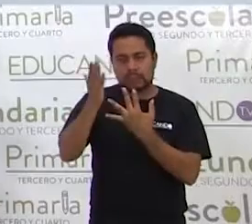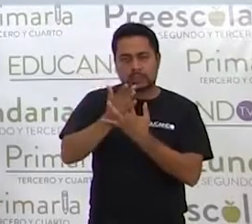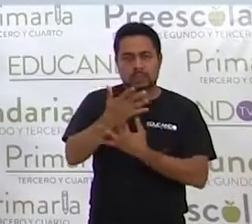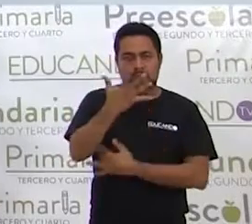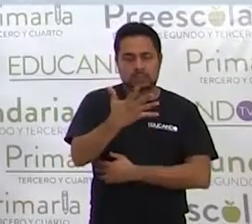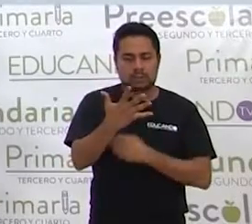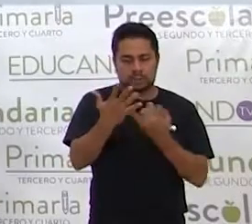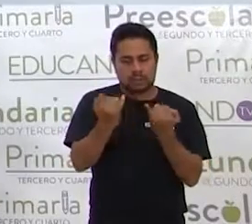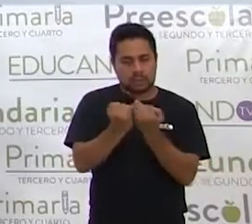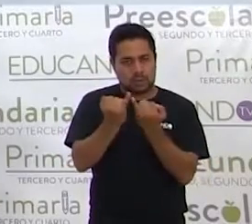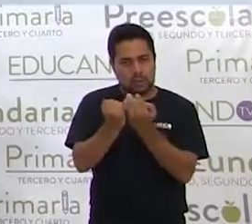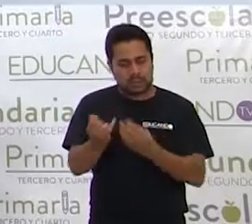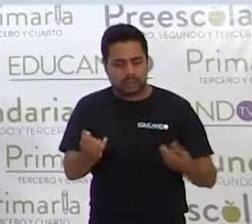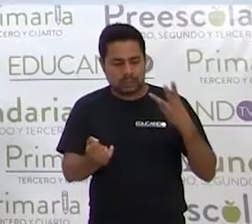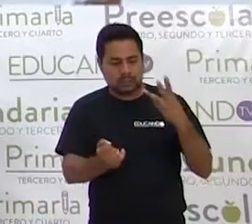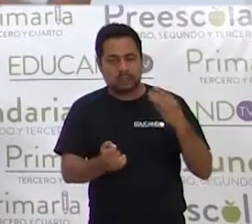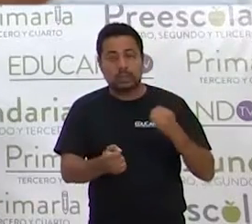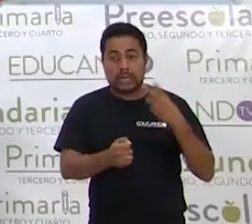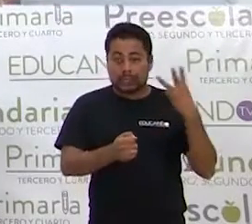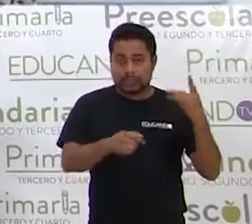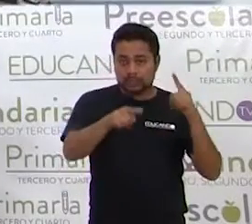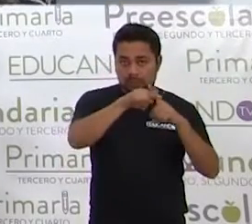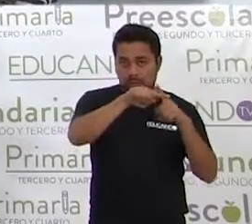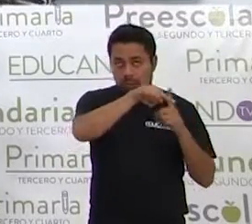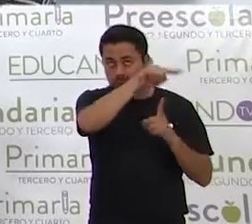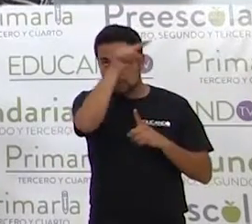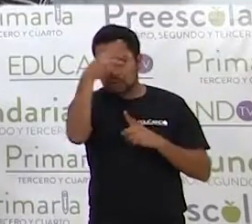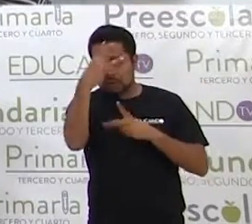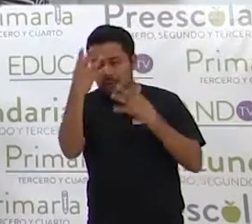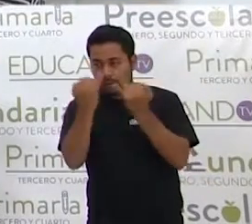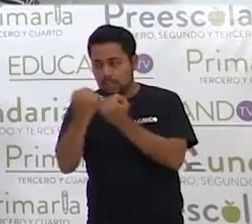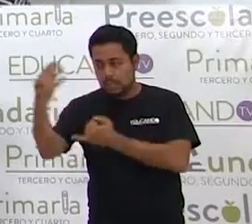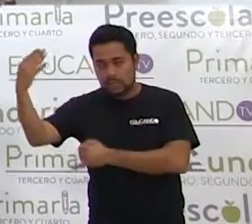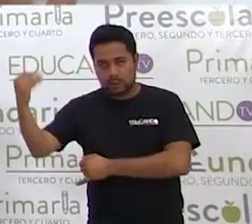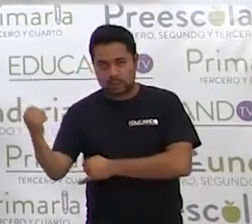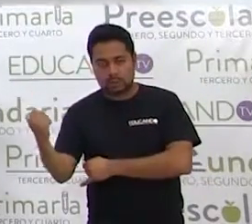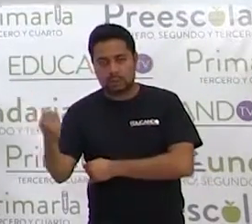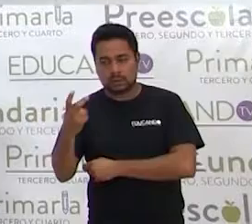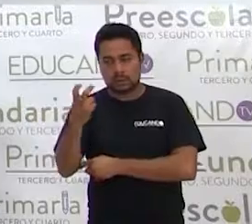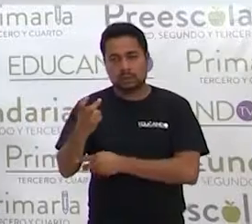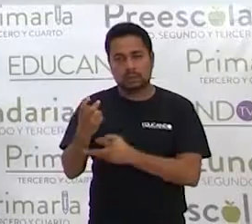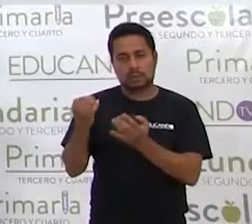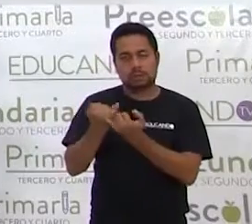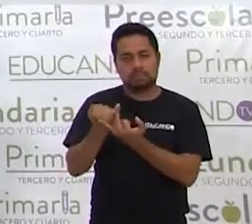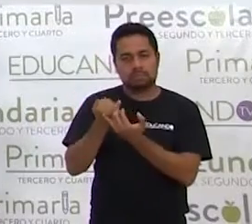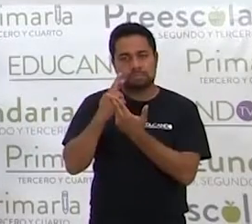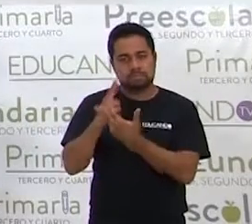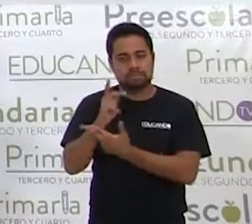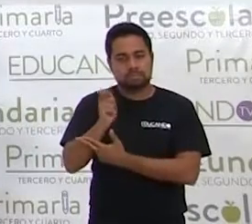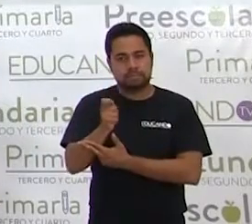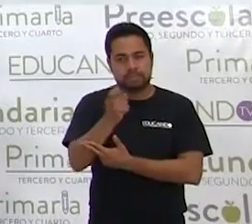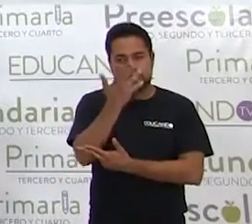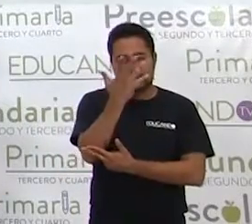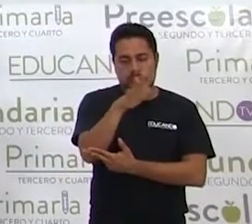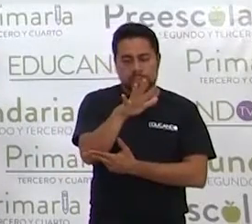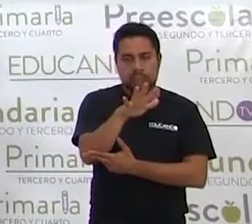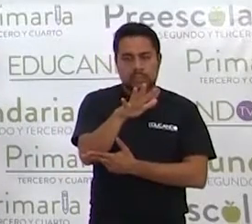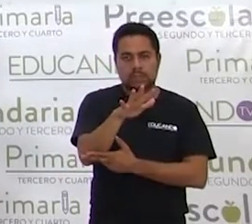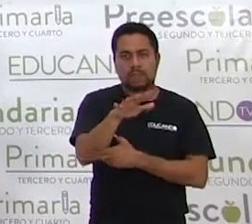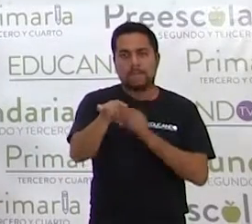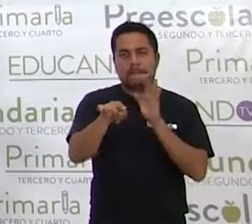5 33 por 39 esto es igual a 10 menos